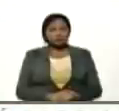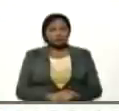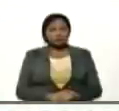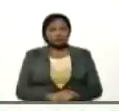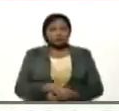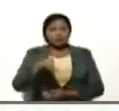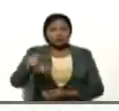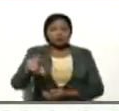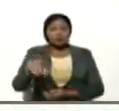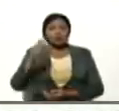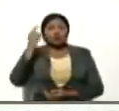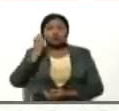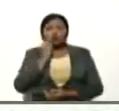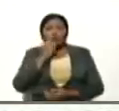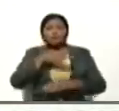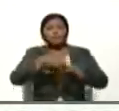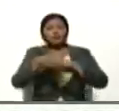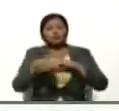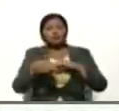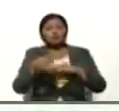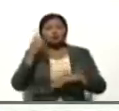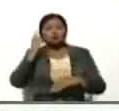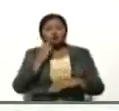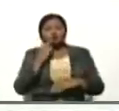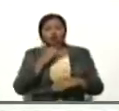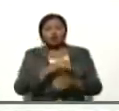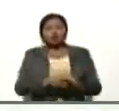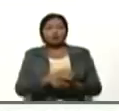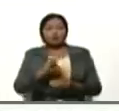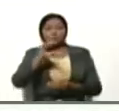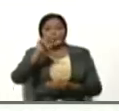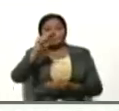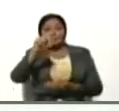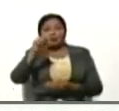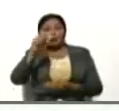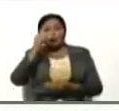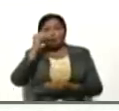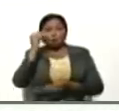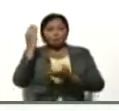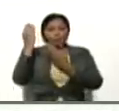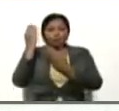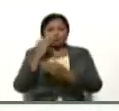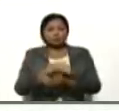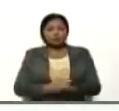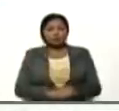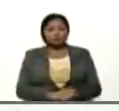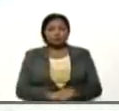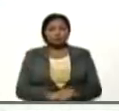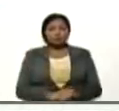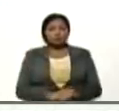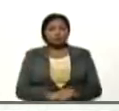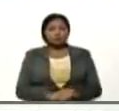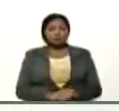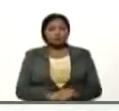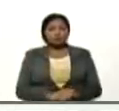Estado Sucre, municipio Sucre, Cumaná, Luis Cifontes.